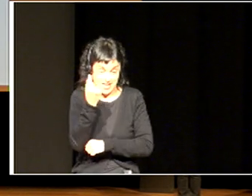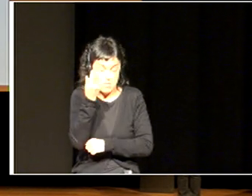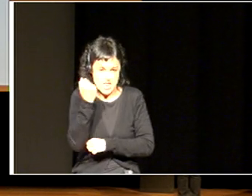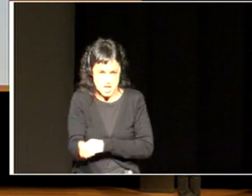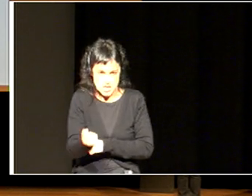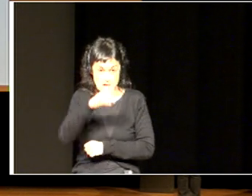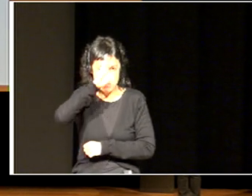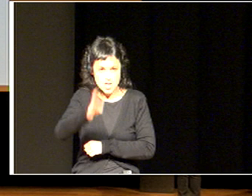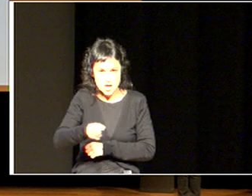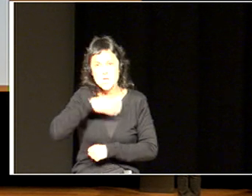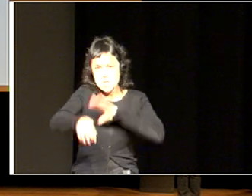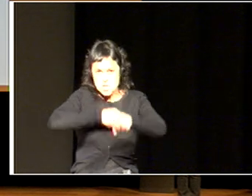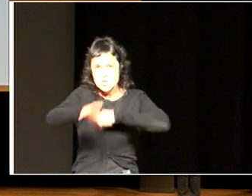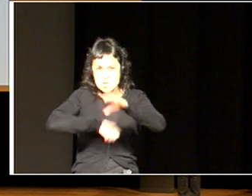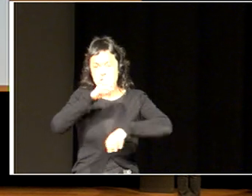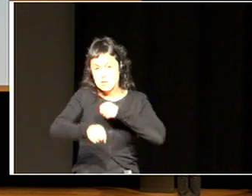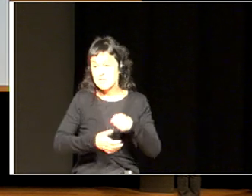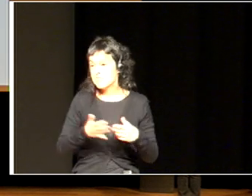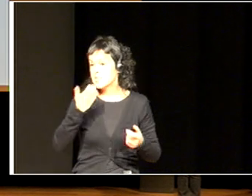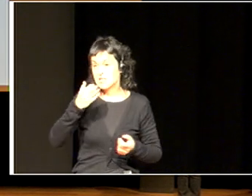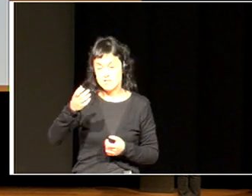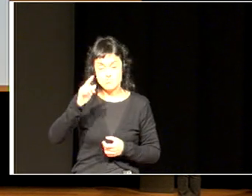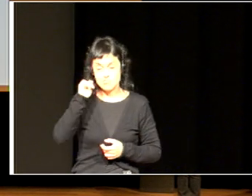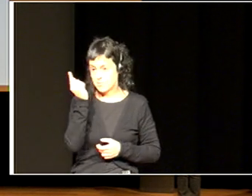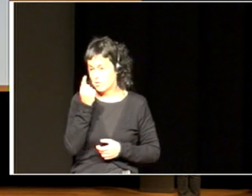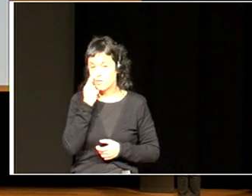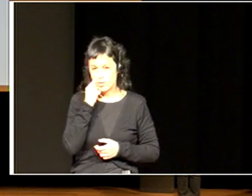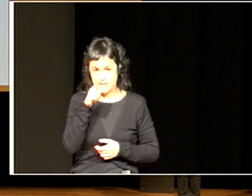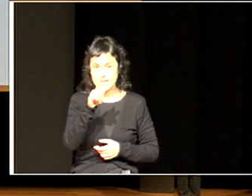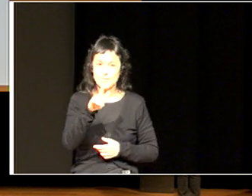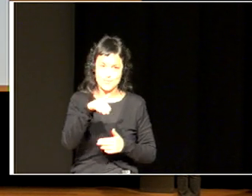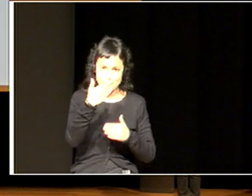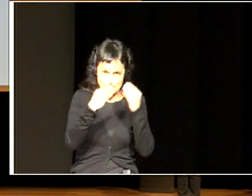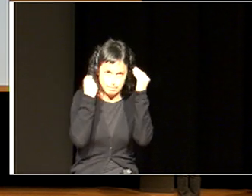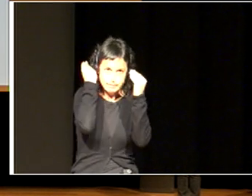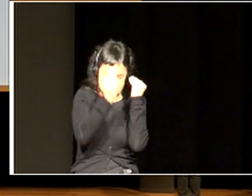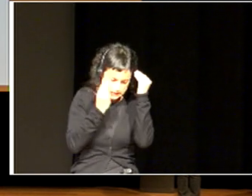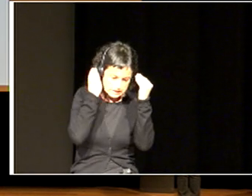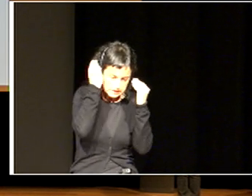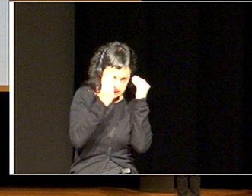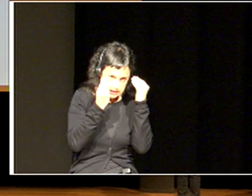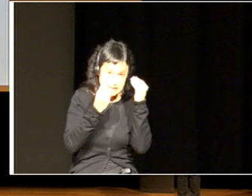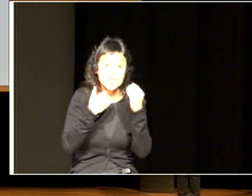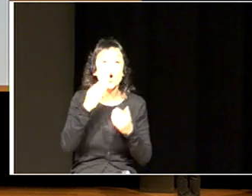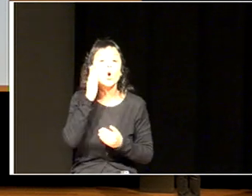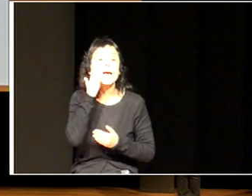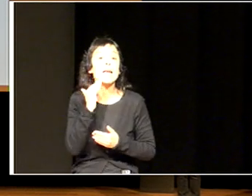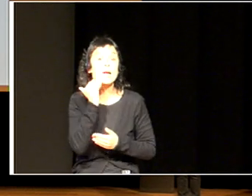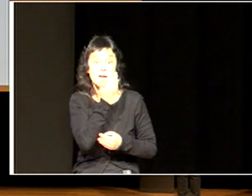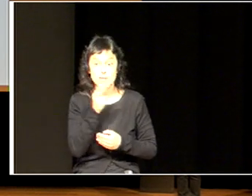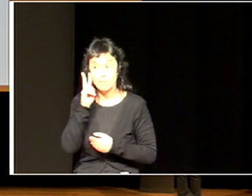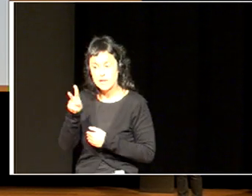patriarcal y eso quien no se dé cuenta que lo vaya pensando cada vez que vea las cremas